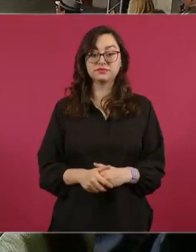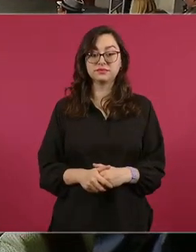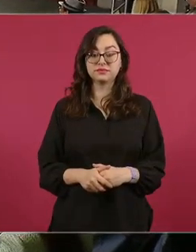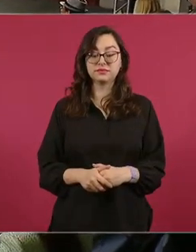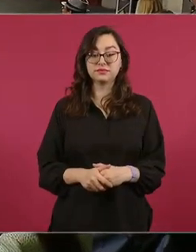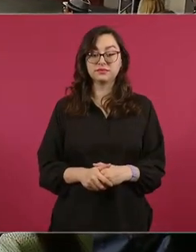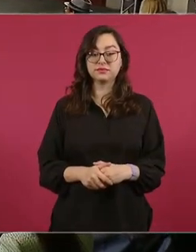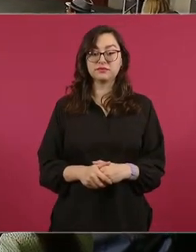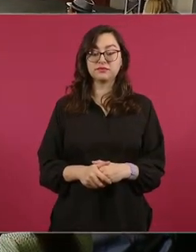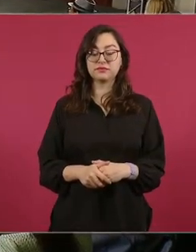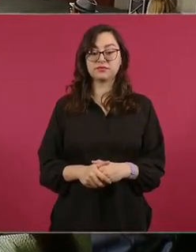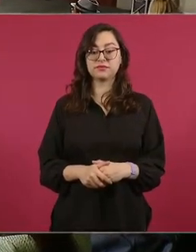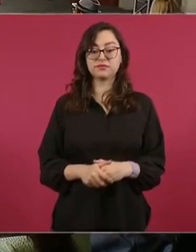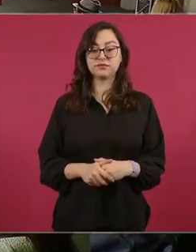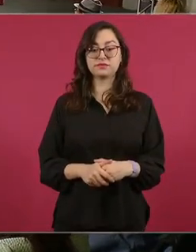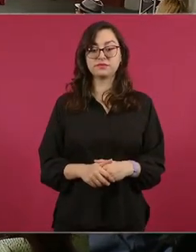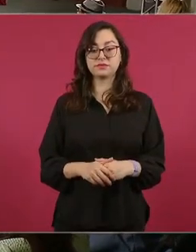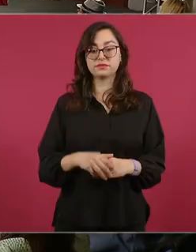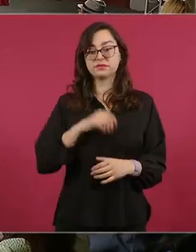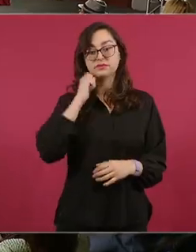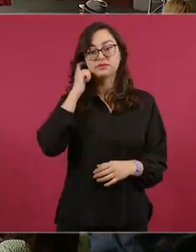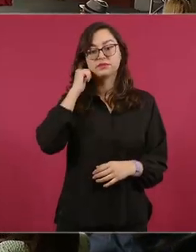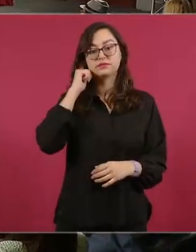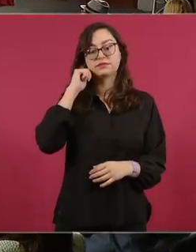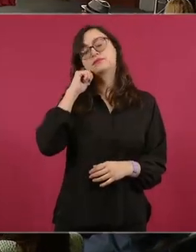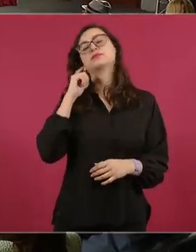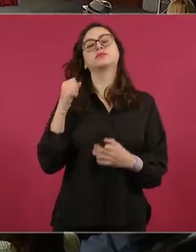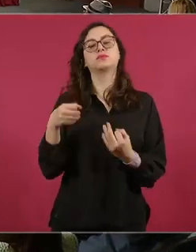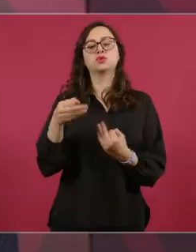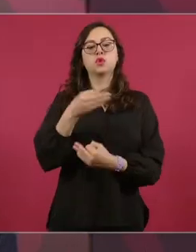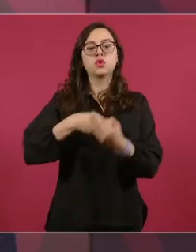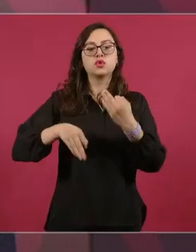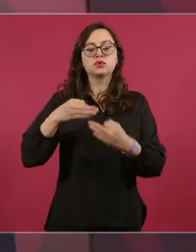para que todos estemos vacunados.